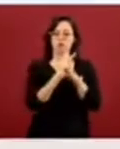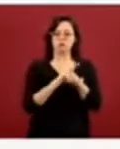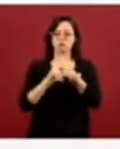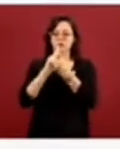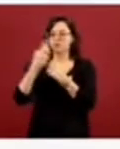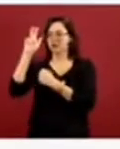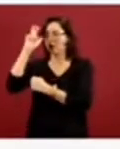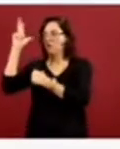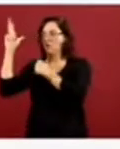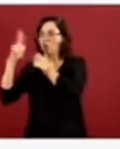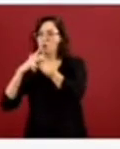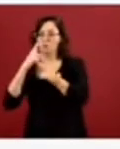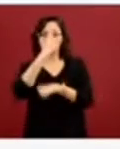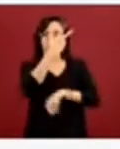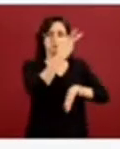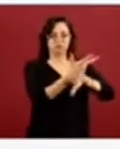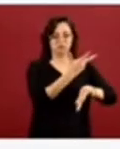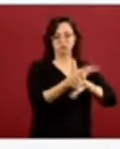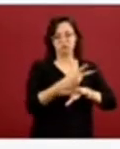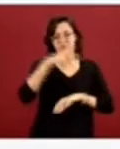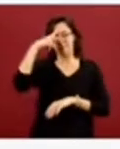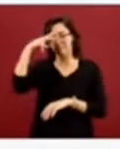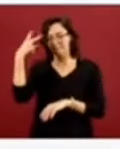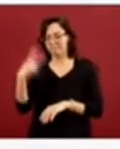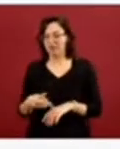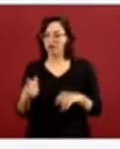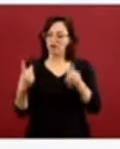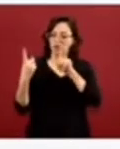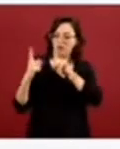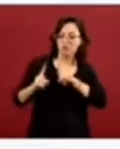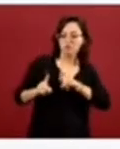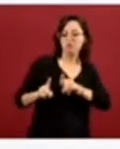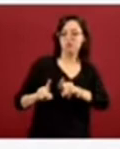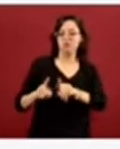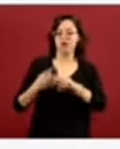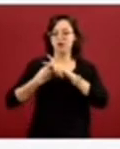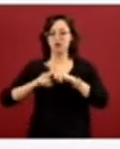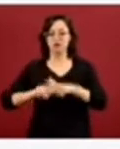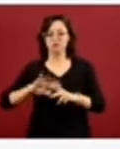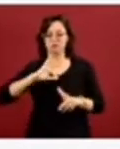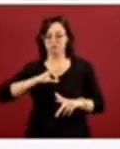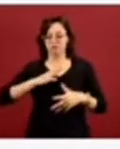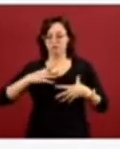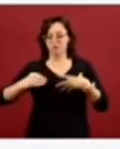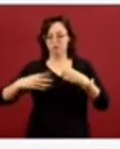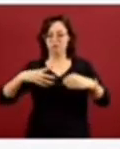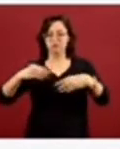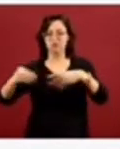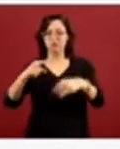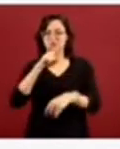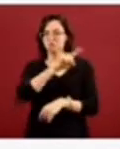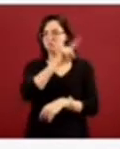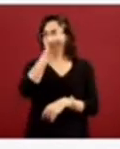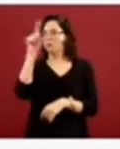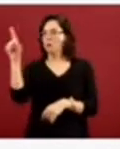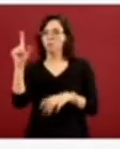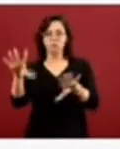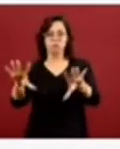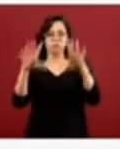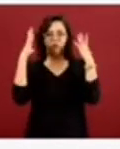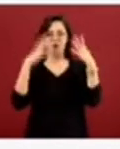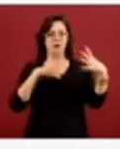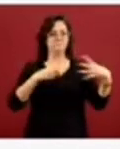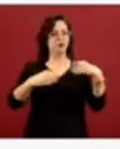europeos y Estados Unidos, en los que ha habido el mayor o el más acelerado crecimiento de la epidemia. Y como